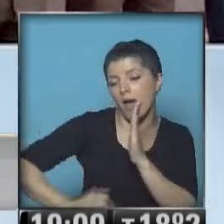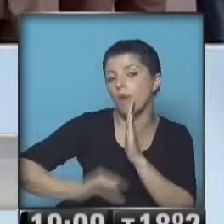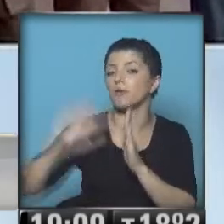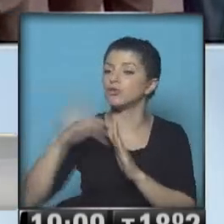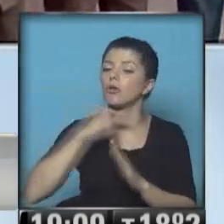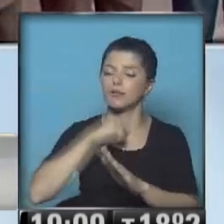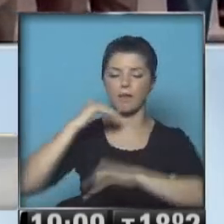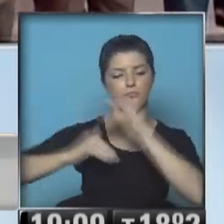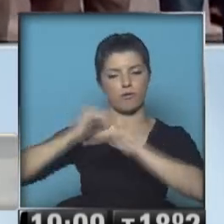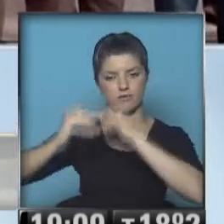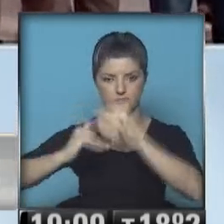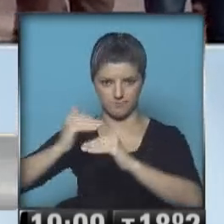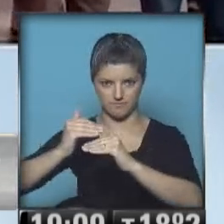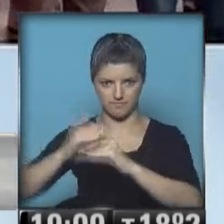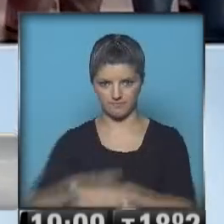progresar.